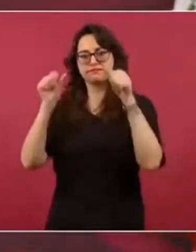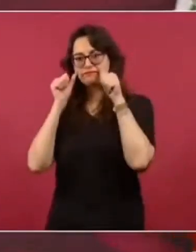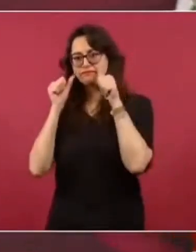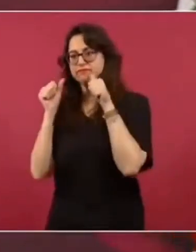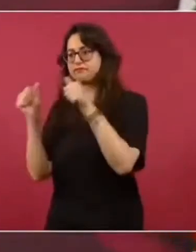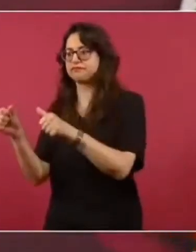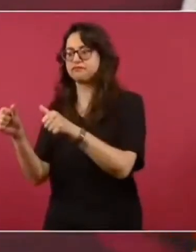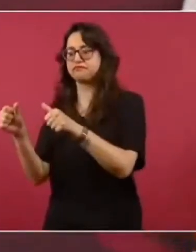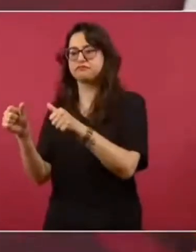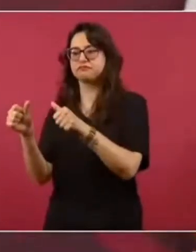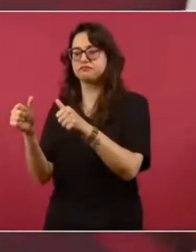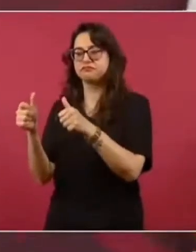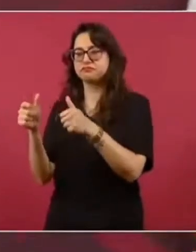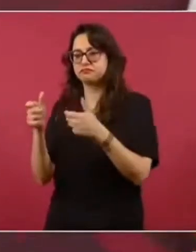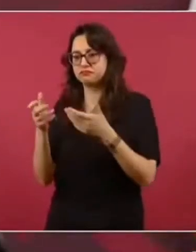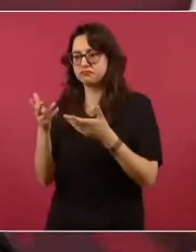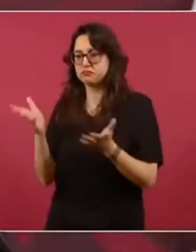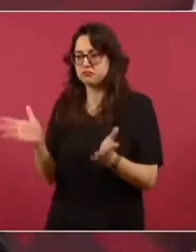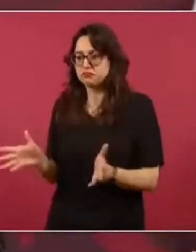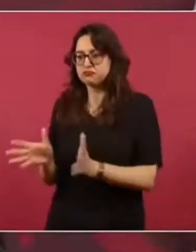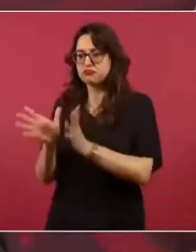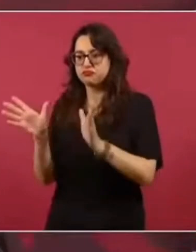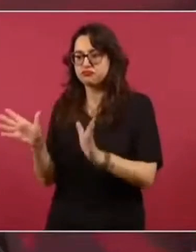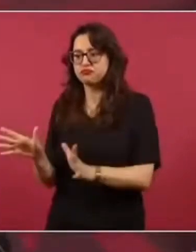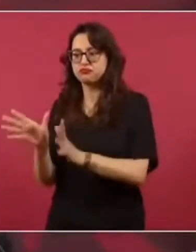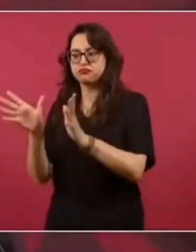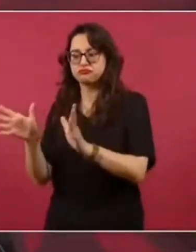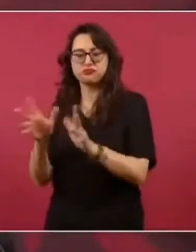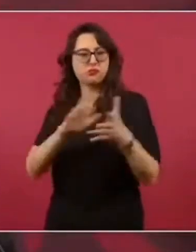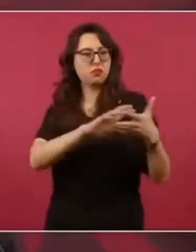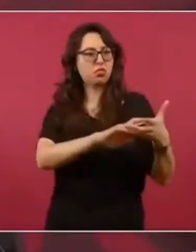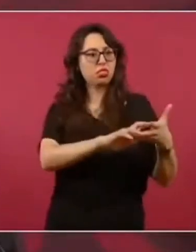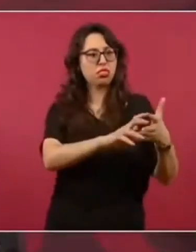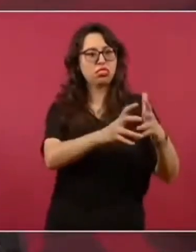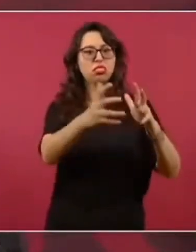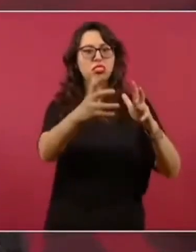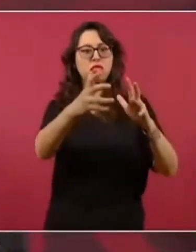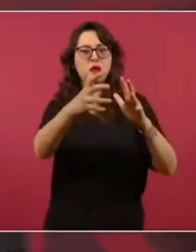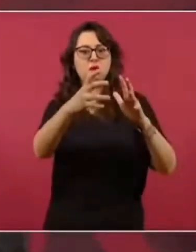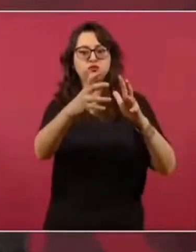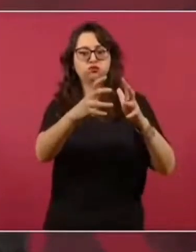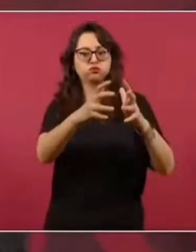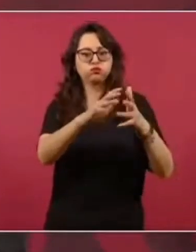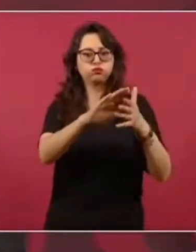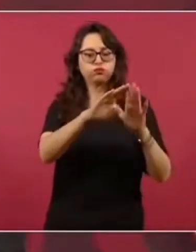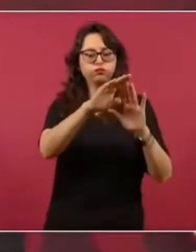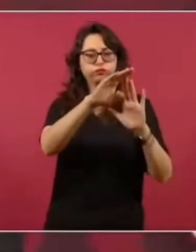Al mismo tiempo, no permitir la corrupción, la impunidad,